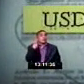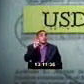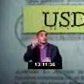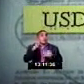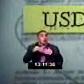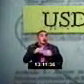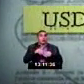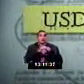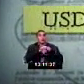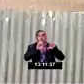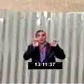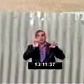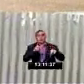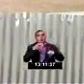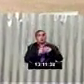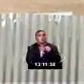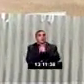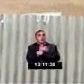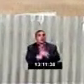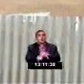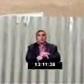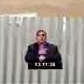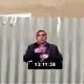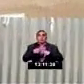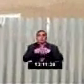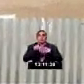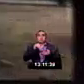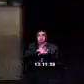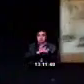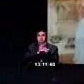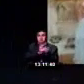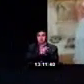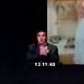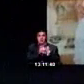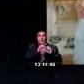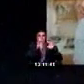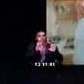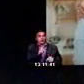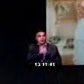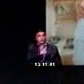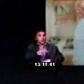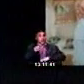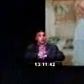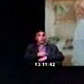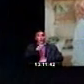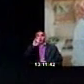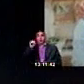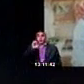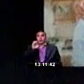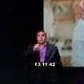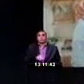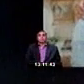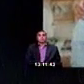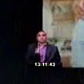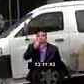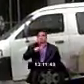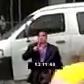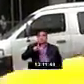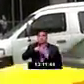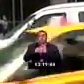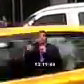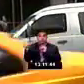dólares al consorcio Pedernales Manabí, cuando aún no estaba conformado. Su representante legal, José Belis, dos meses después, según